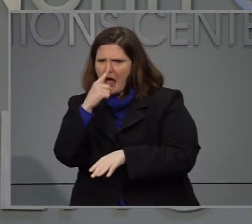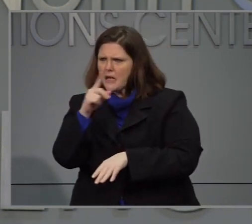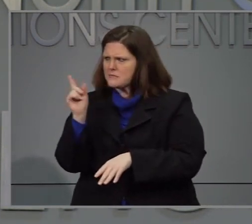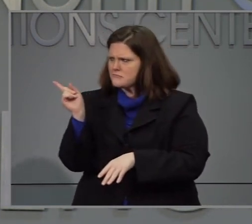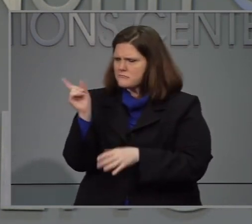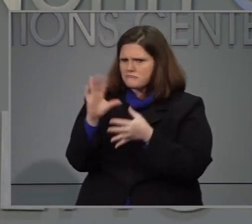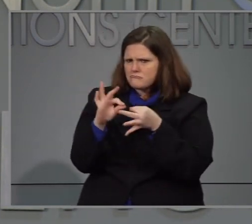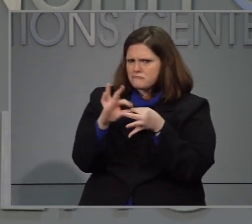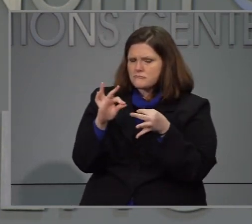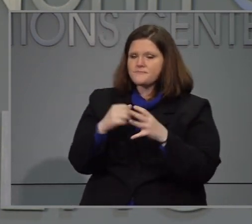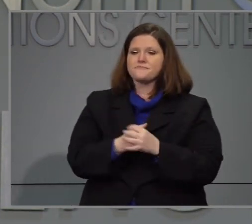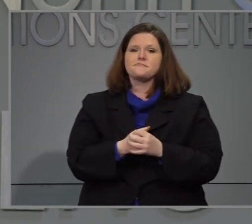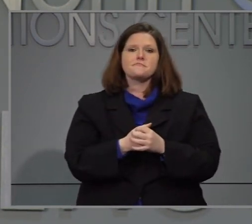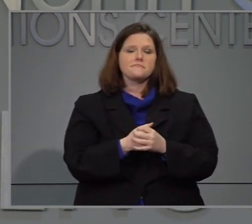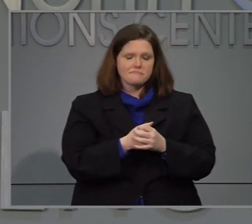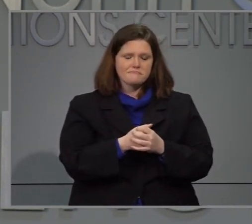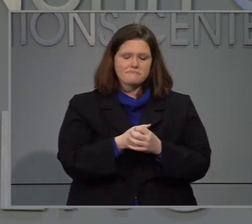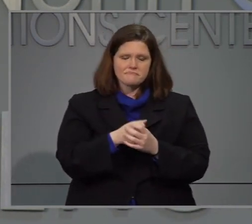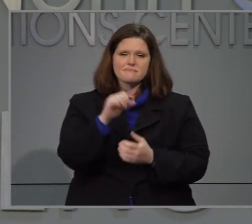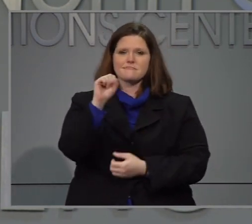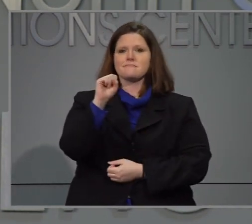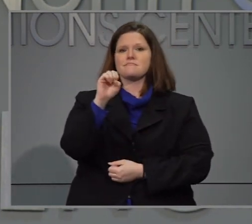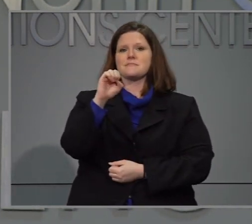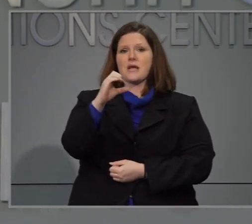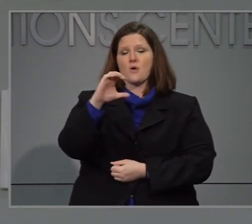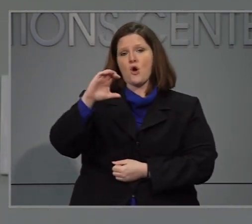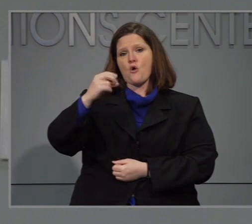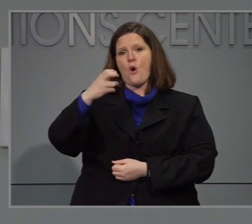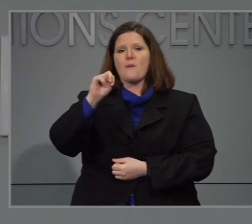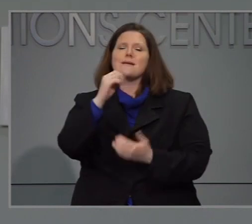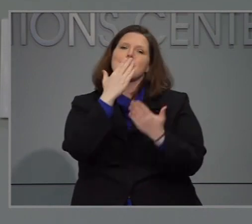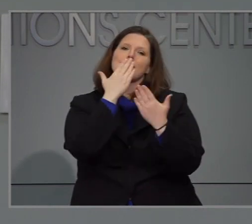en los hospitales? Cuidado intensivo.